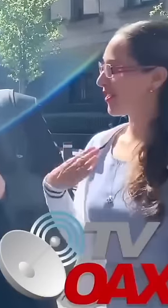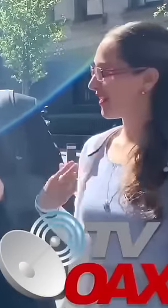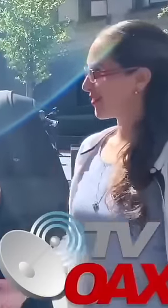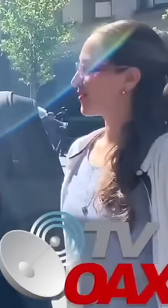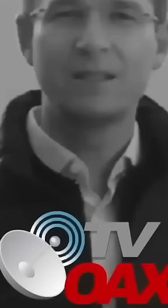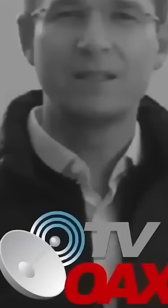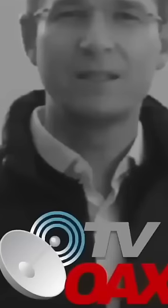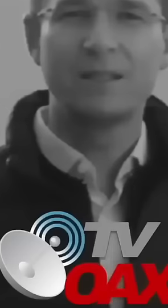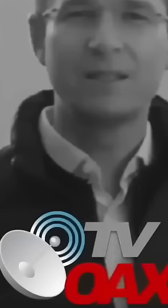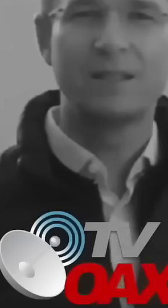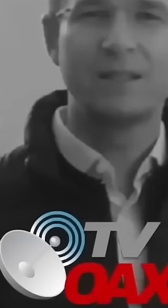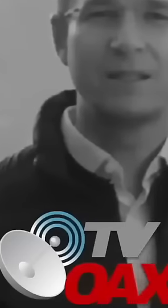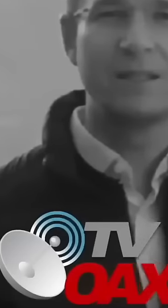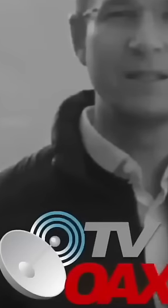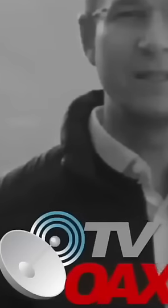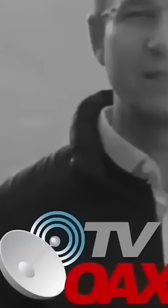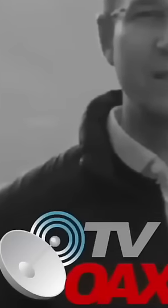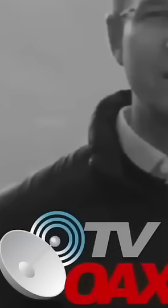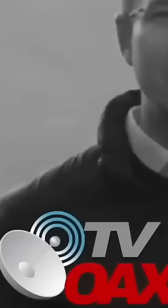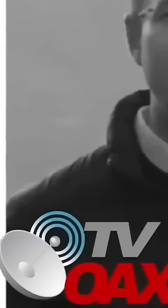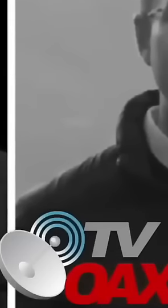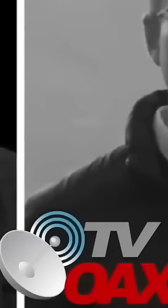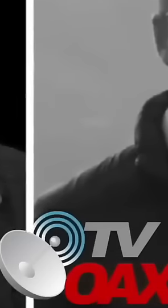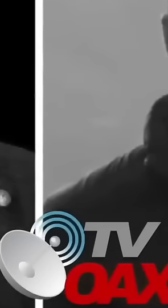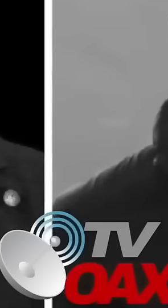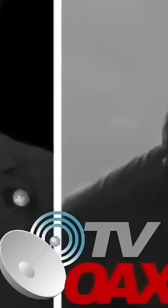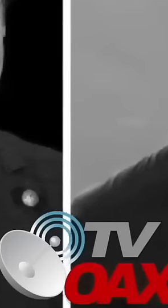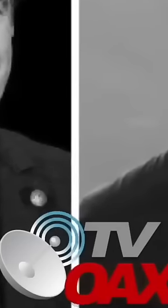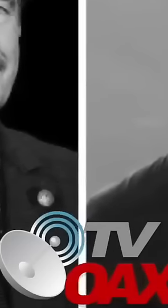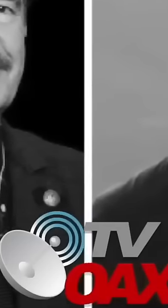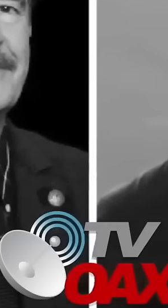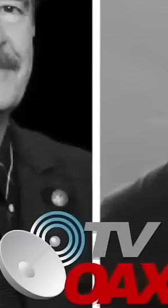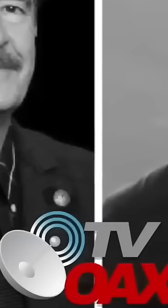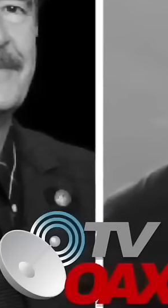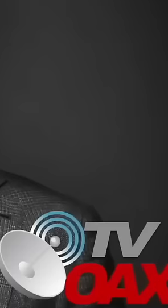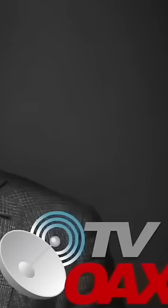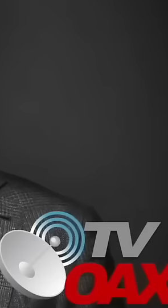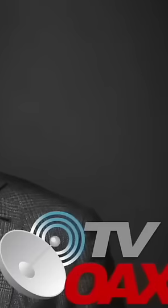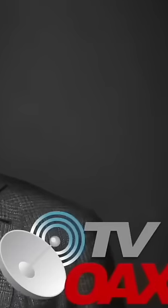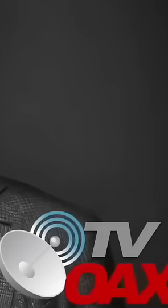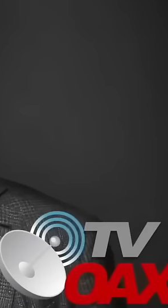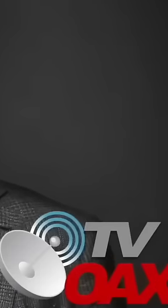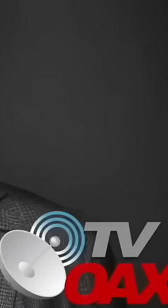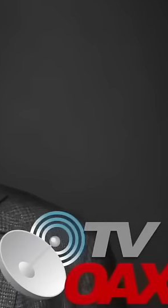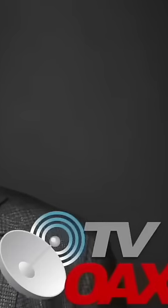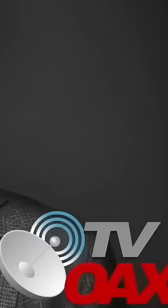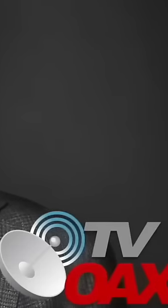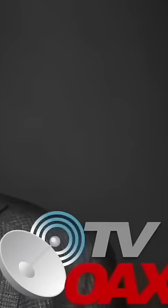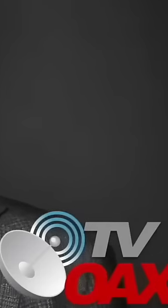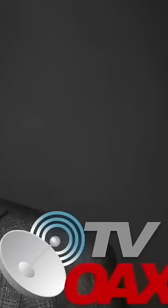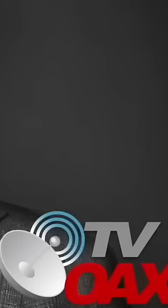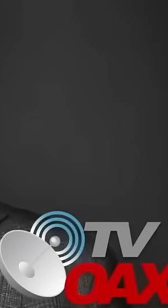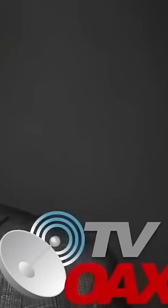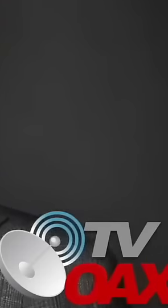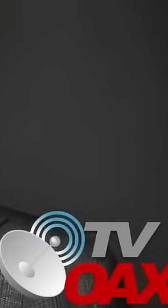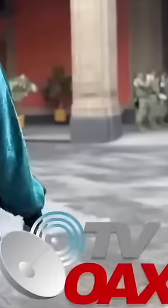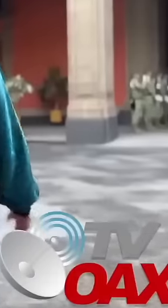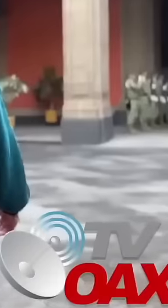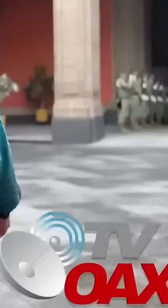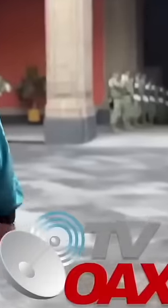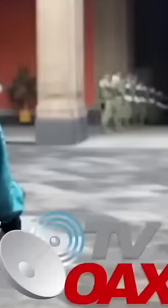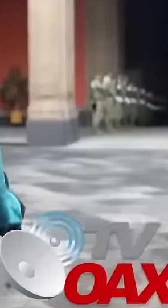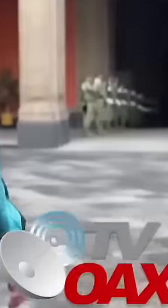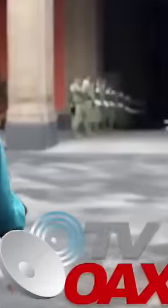que muchos quieren tumbarlo, desprestigiarlo y verlo derrotado. Pero el pueblo mexicano